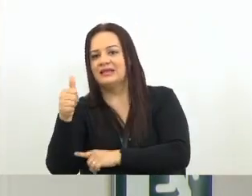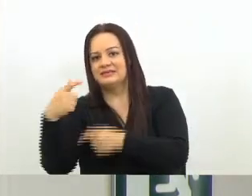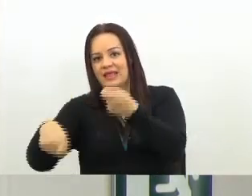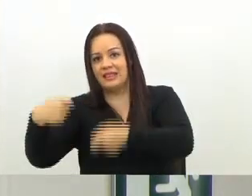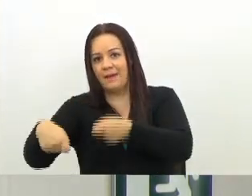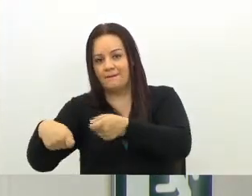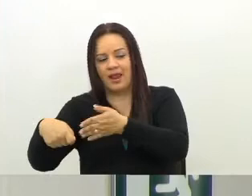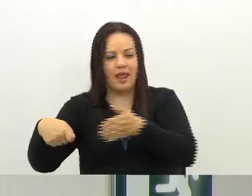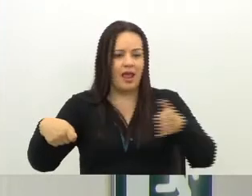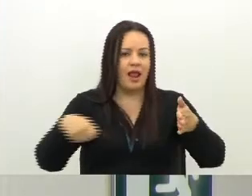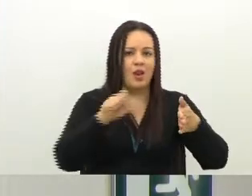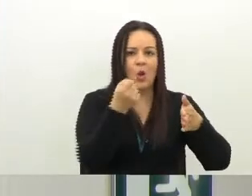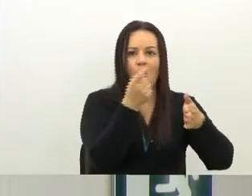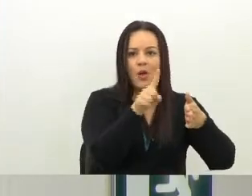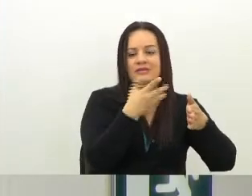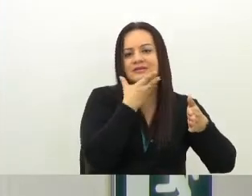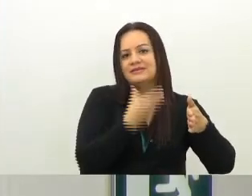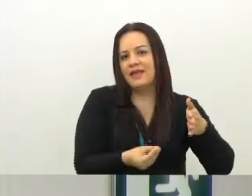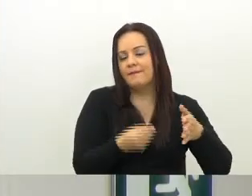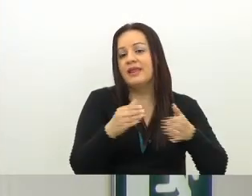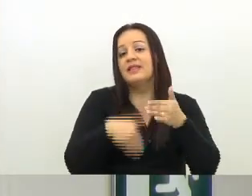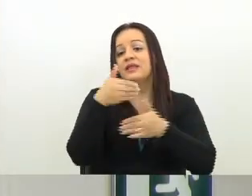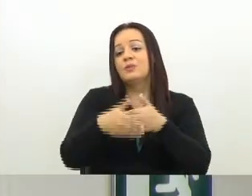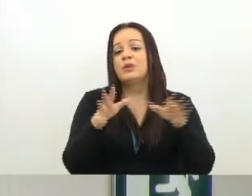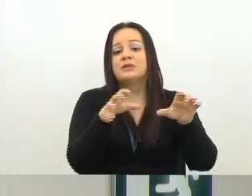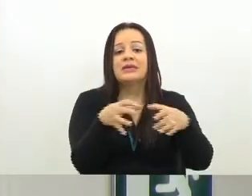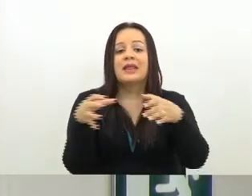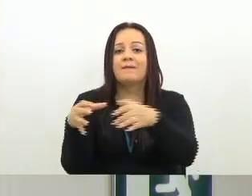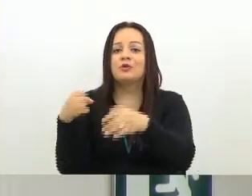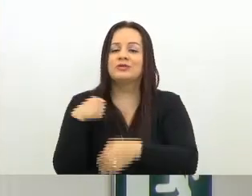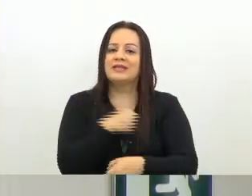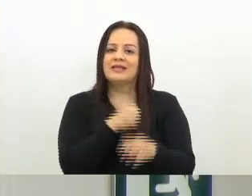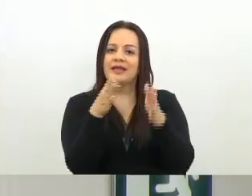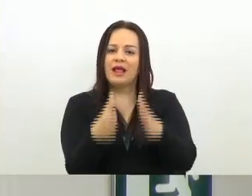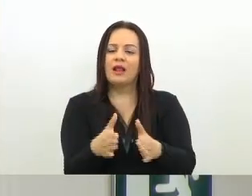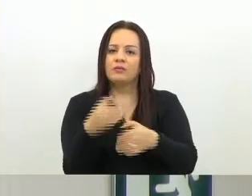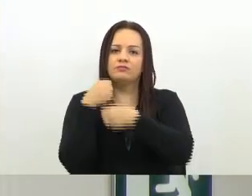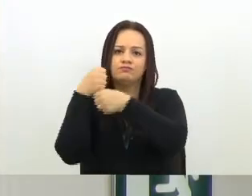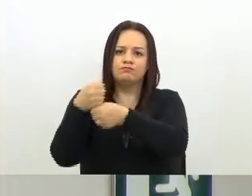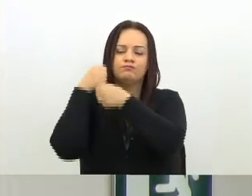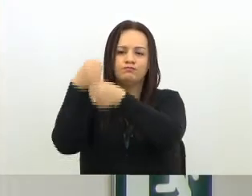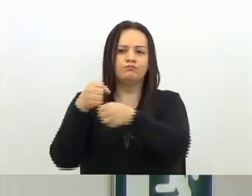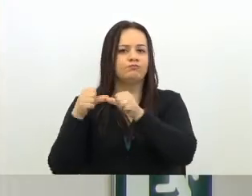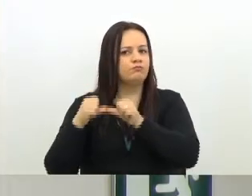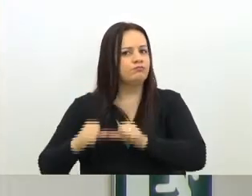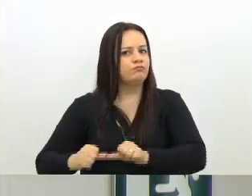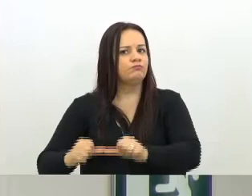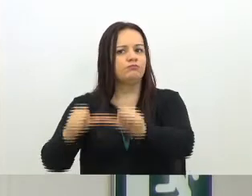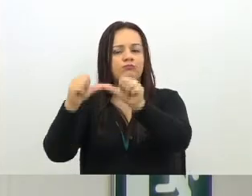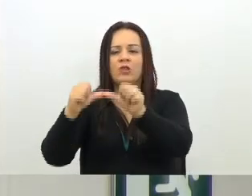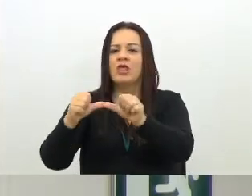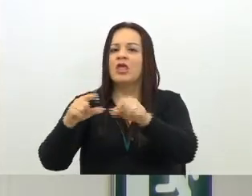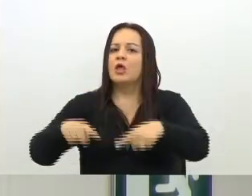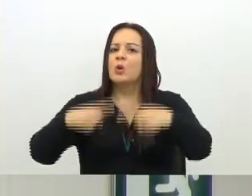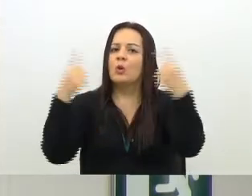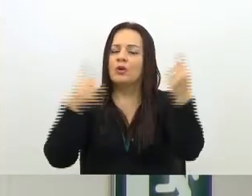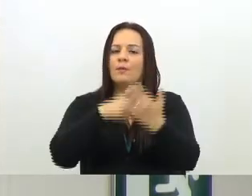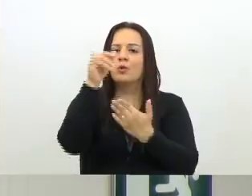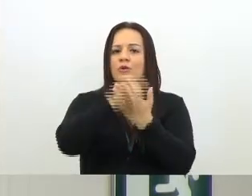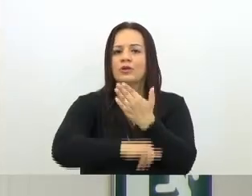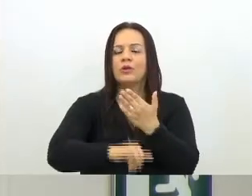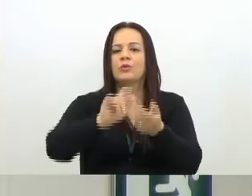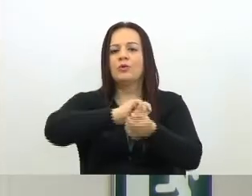de diciembre, luego de que los gremios sindicales se declararon en huelga indefinida en contra del proyecto de